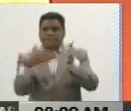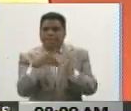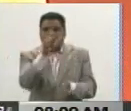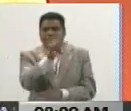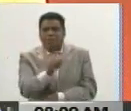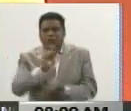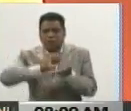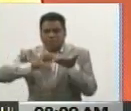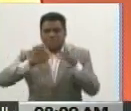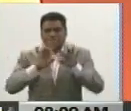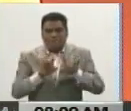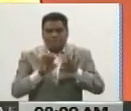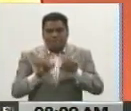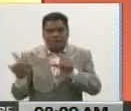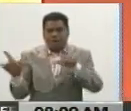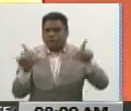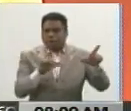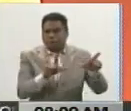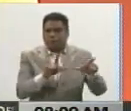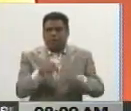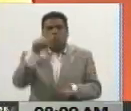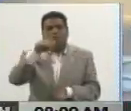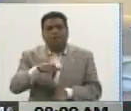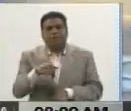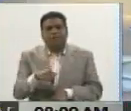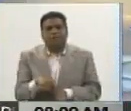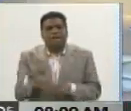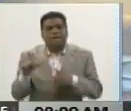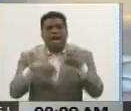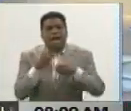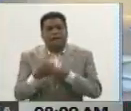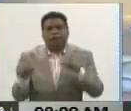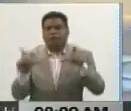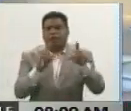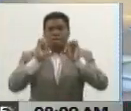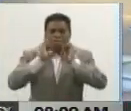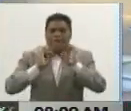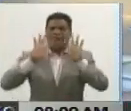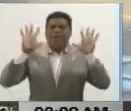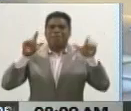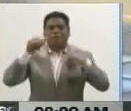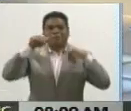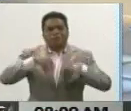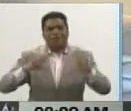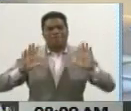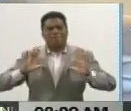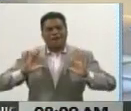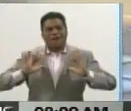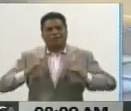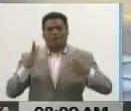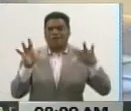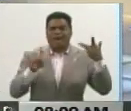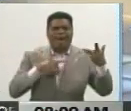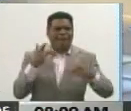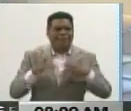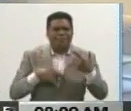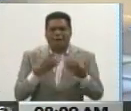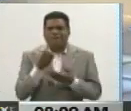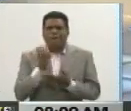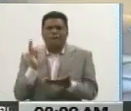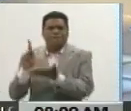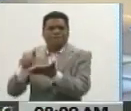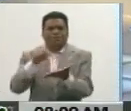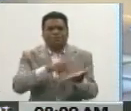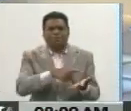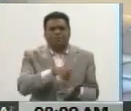Y bueno, por ejemplo, aquí en Distrito Capital la activación ha sido maravillosa en este periodo vacacional. Hemos tenido actividades con presencia hasta de 100